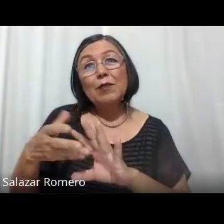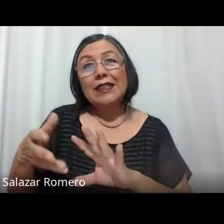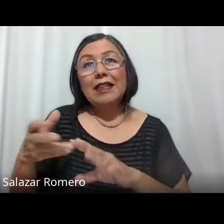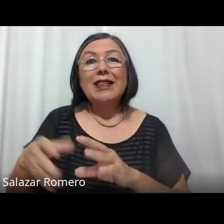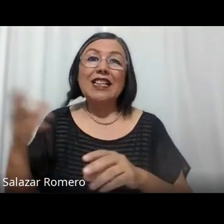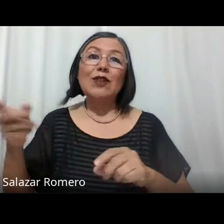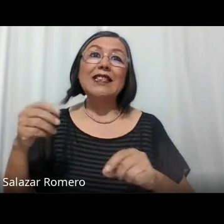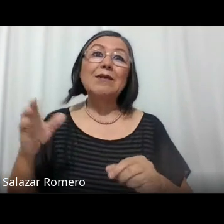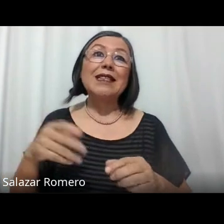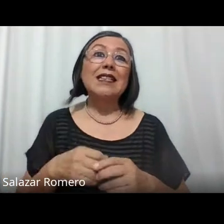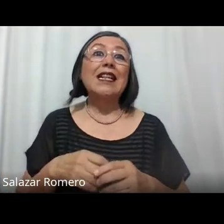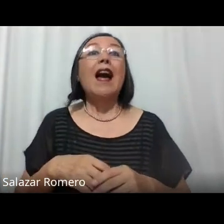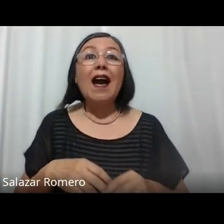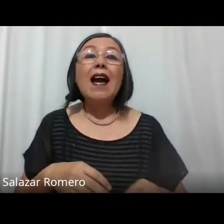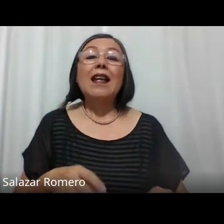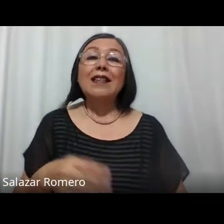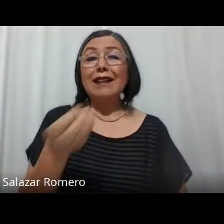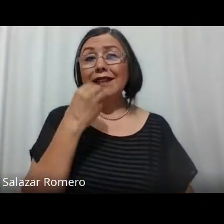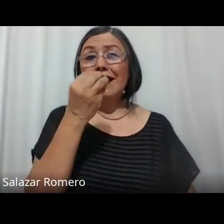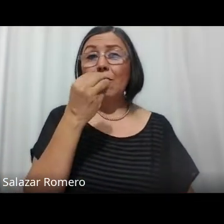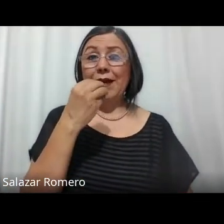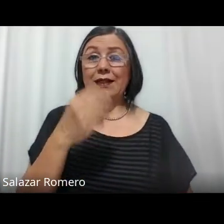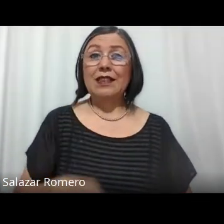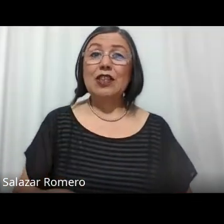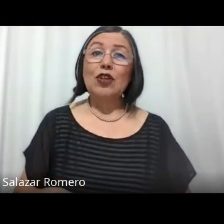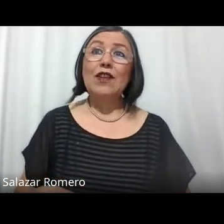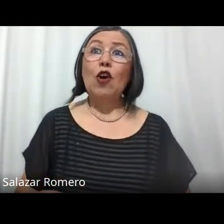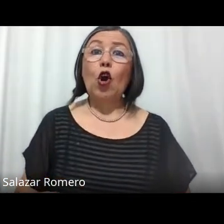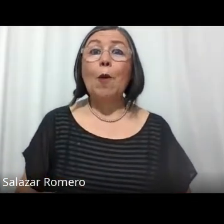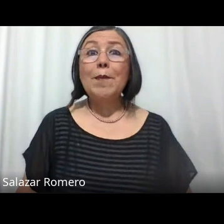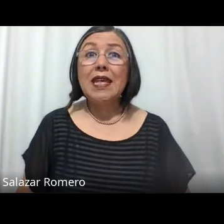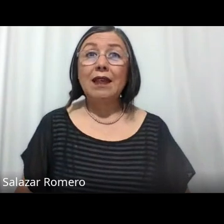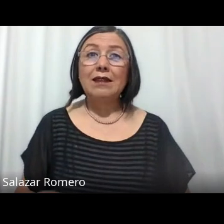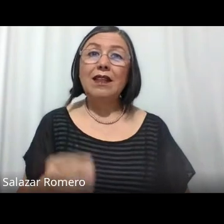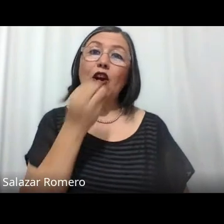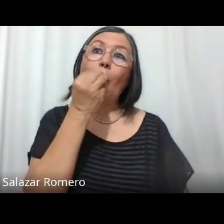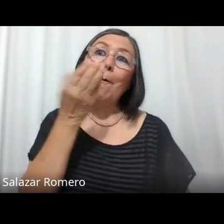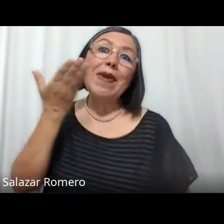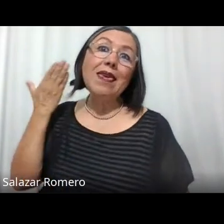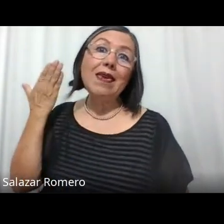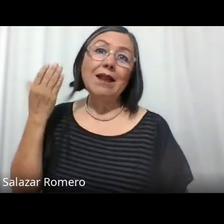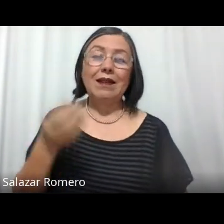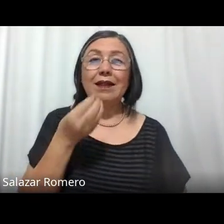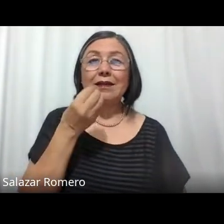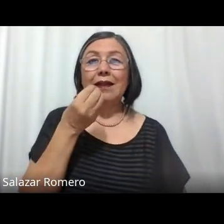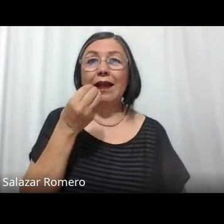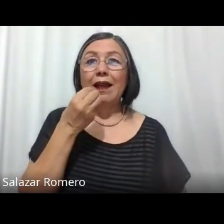entender pues la gramática no es nada más decir, esta es la seña comer. Y si yo le digo comí, ¿sí? Comí,